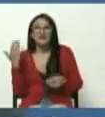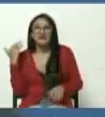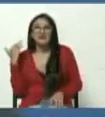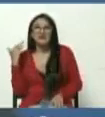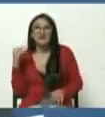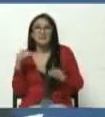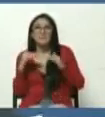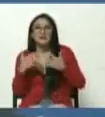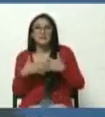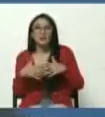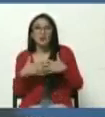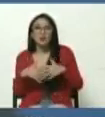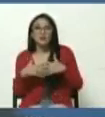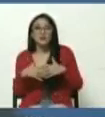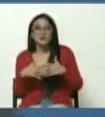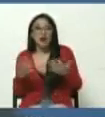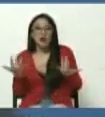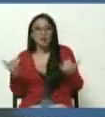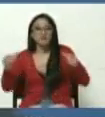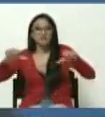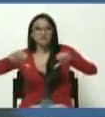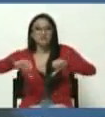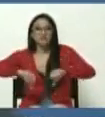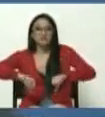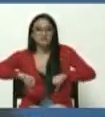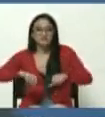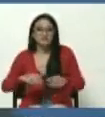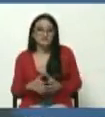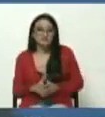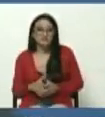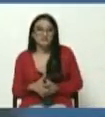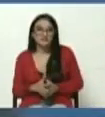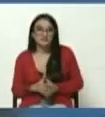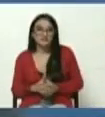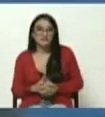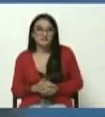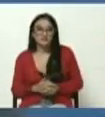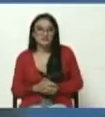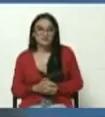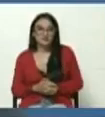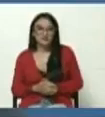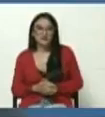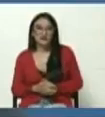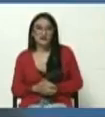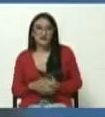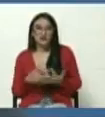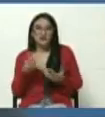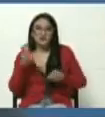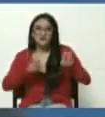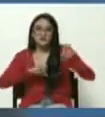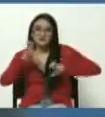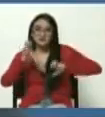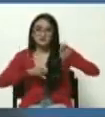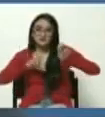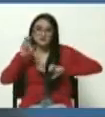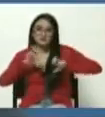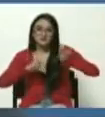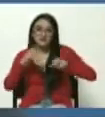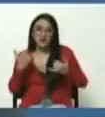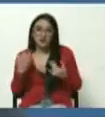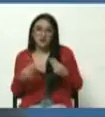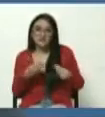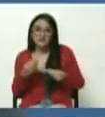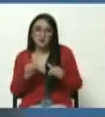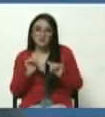una planta productiva. Lo dejaron en escombros. Este diagnóstico que se está haciendo,